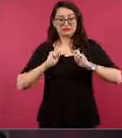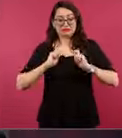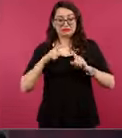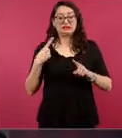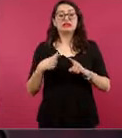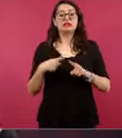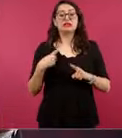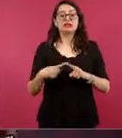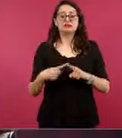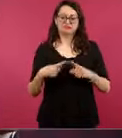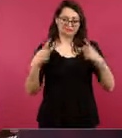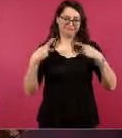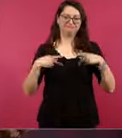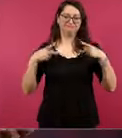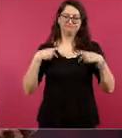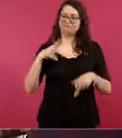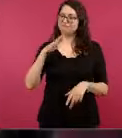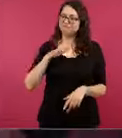Y